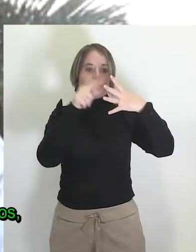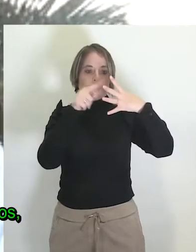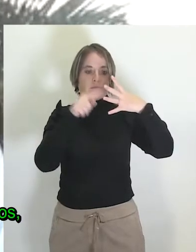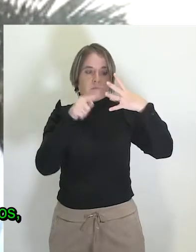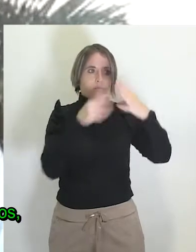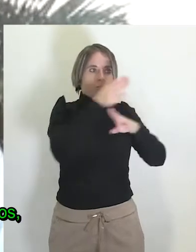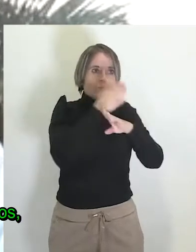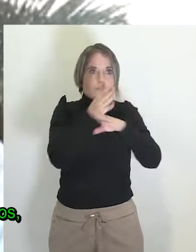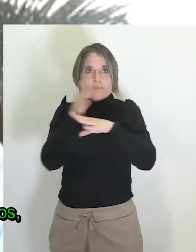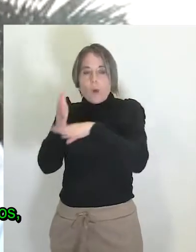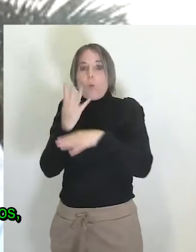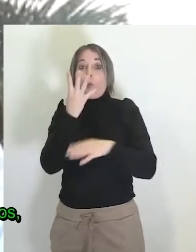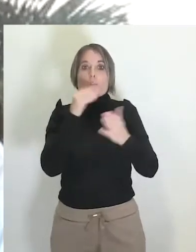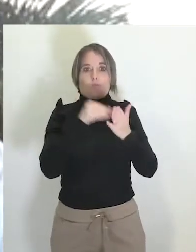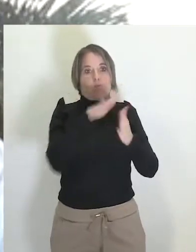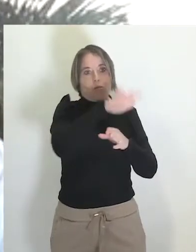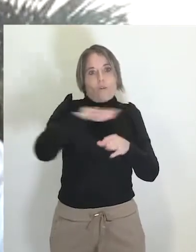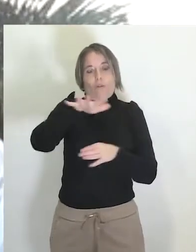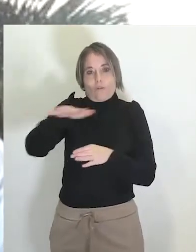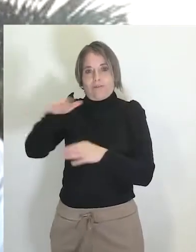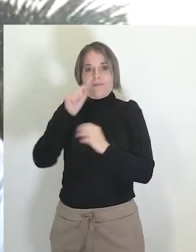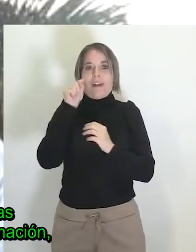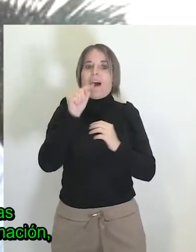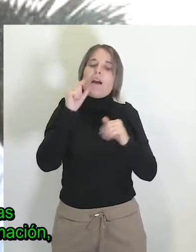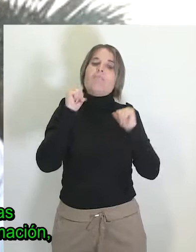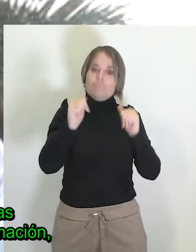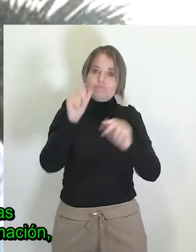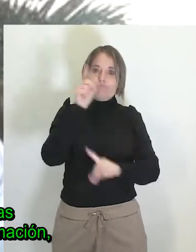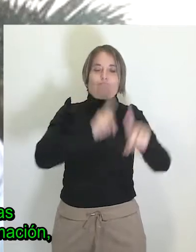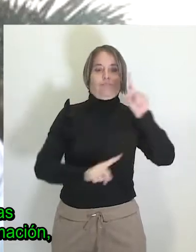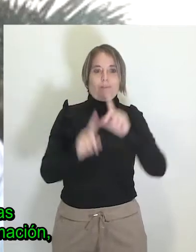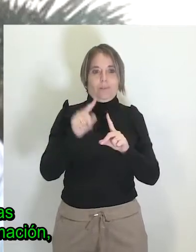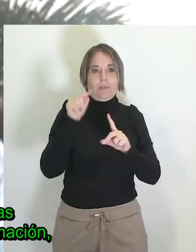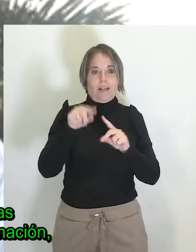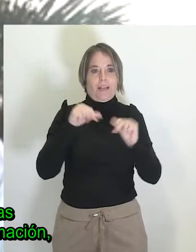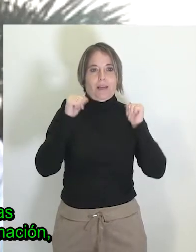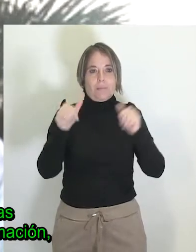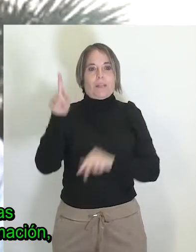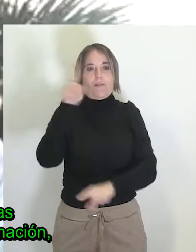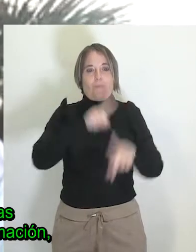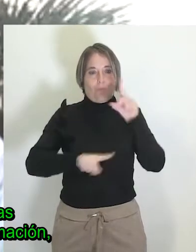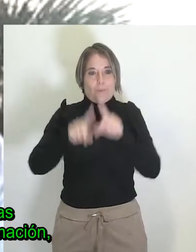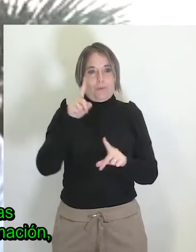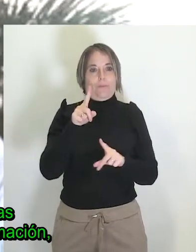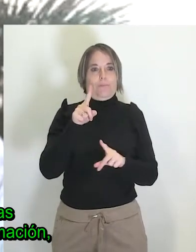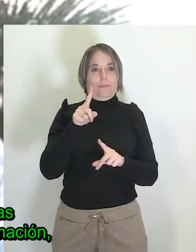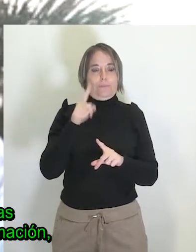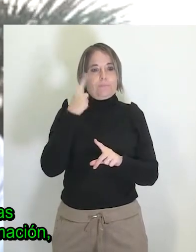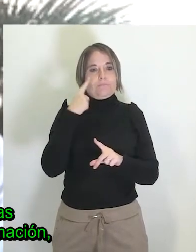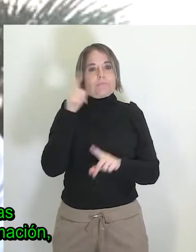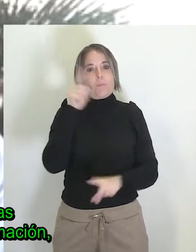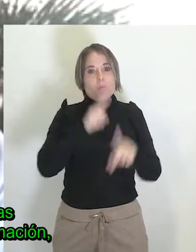cuatro peldaños, por así decirlo. Ahí empezaron los problemas de la